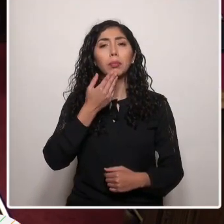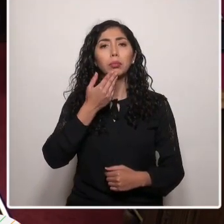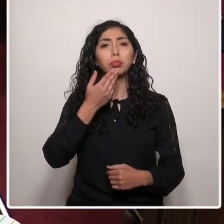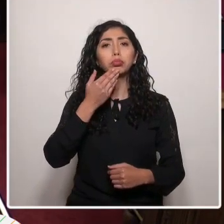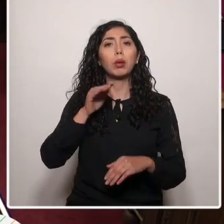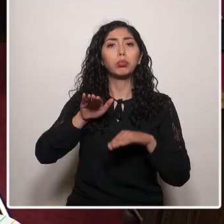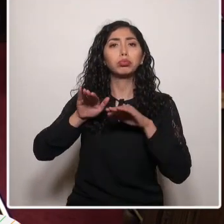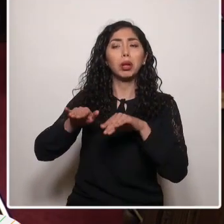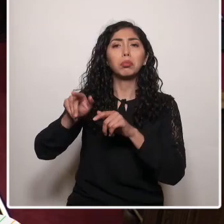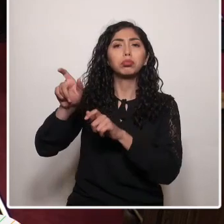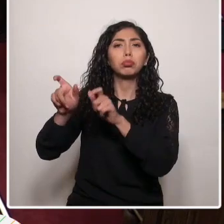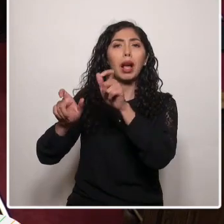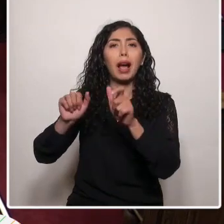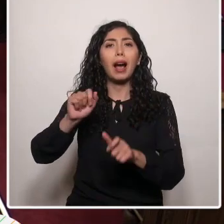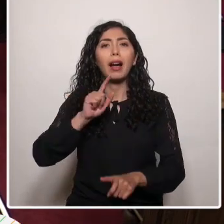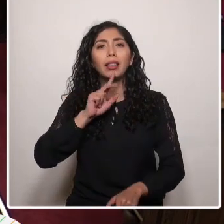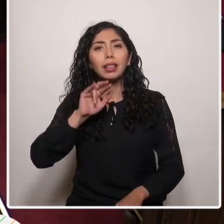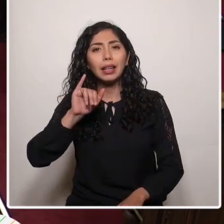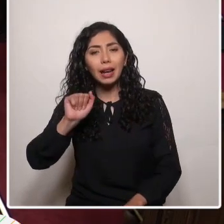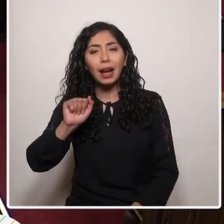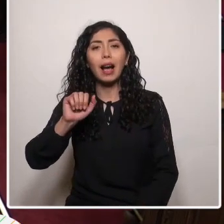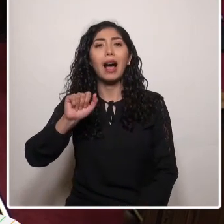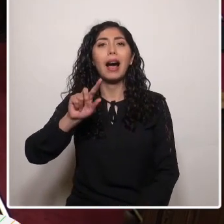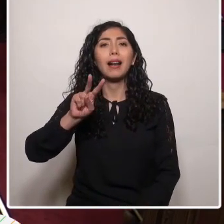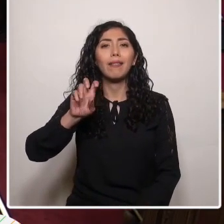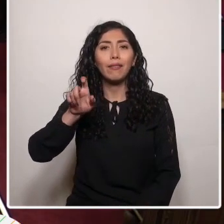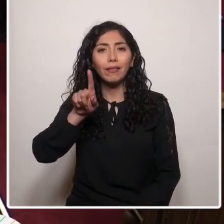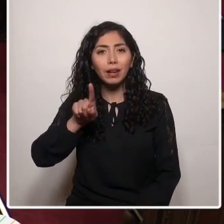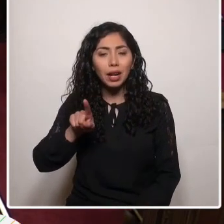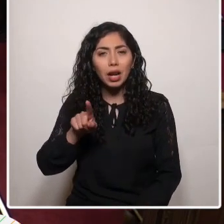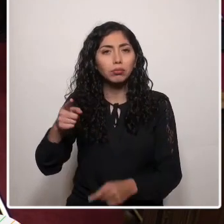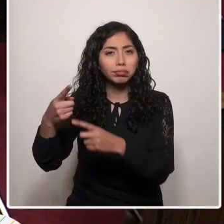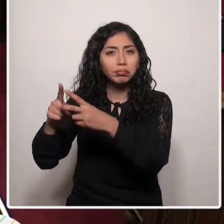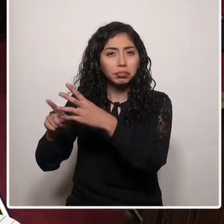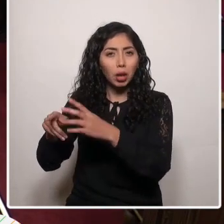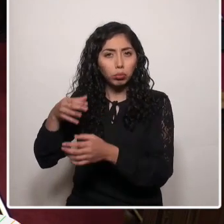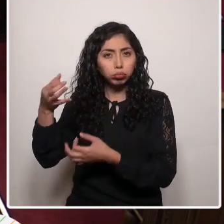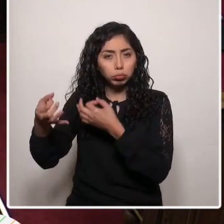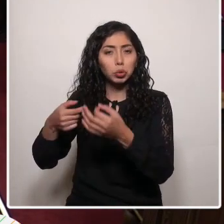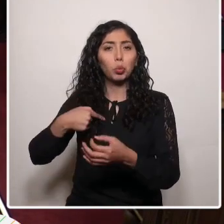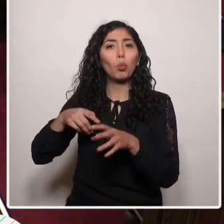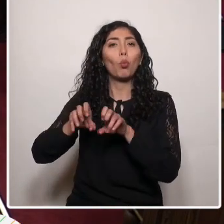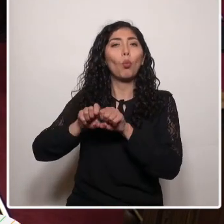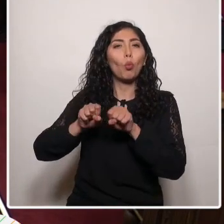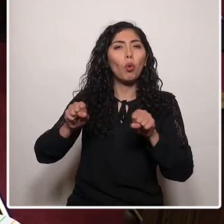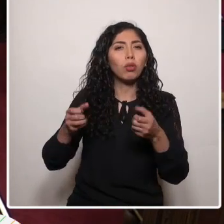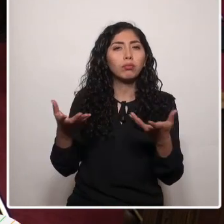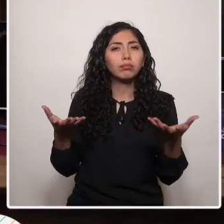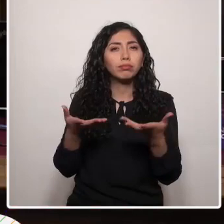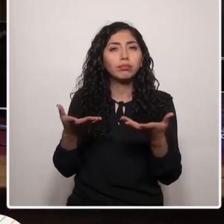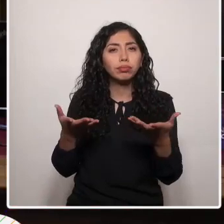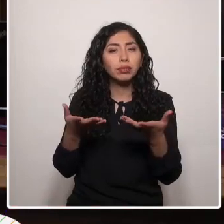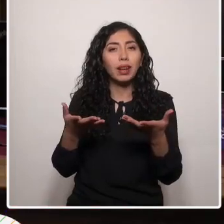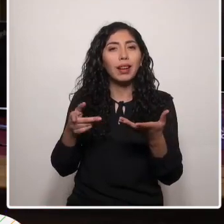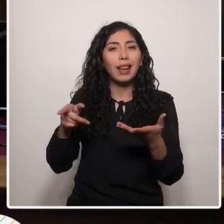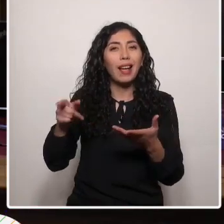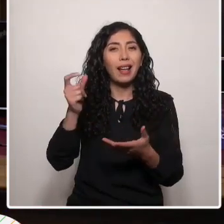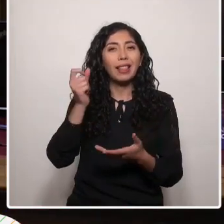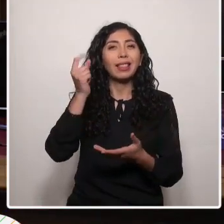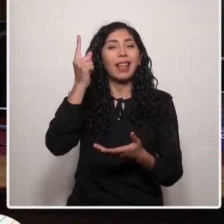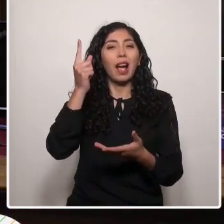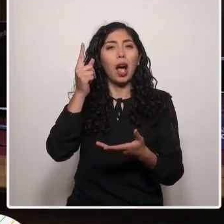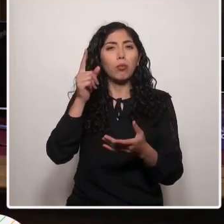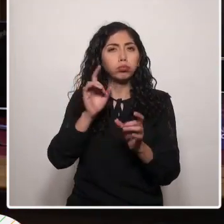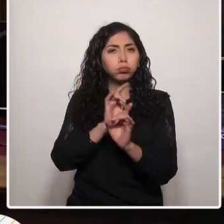convencionales Atria, Alves, Uve, recientemente Namor, en el sentido de la interpretación que debe darse